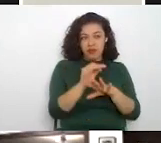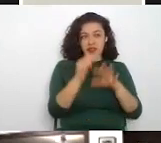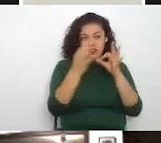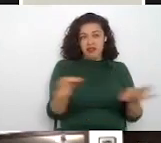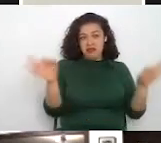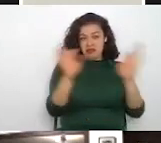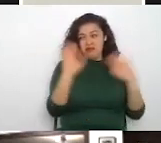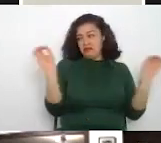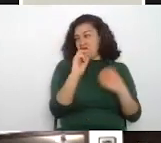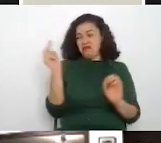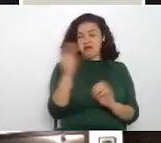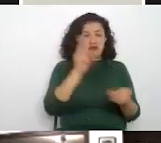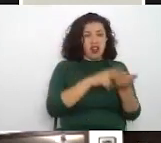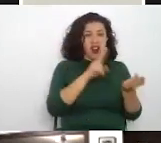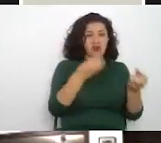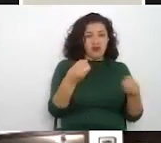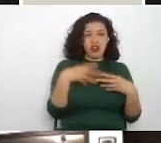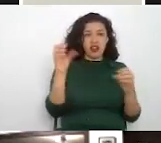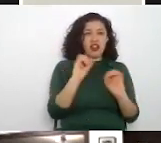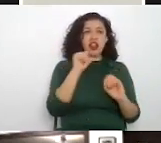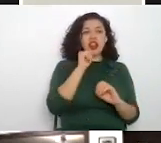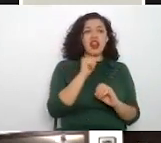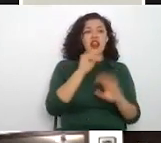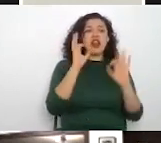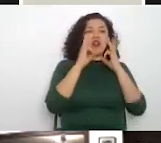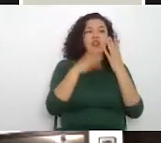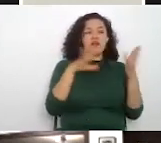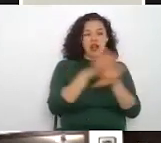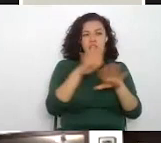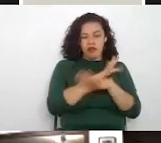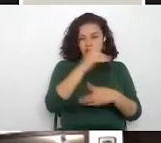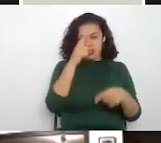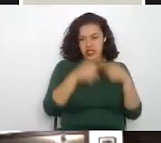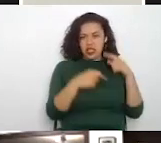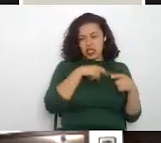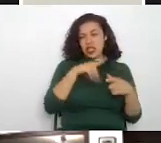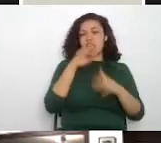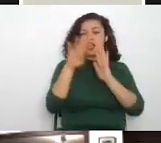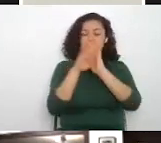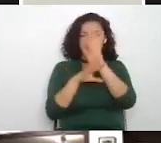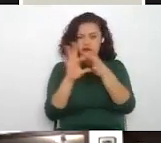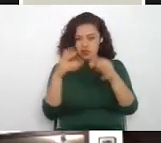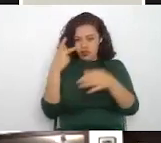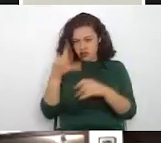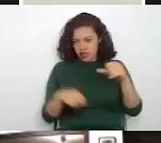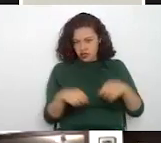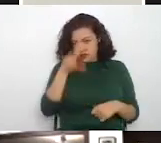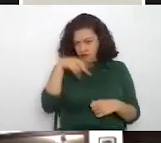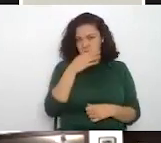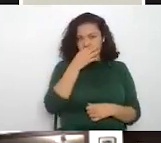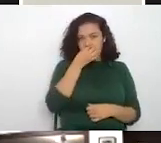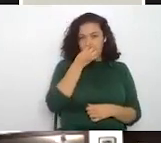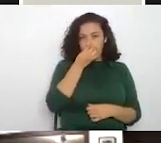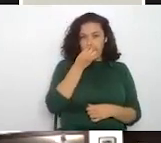no nos aporta valor, podemos modificar el formato y quitarla, pero bueno, en el procedimiento esa sería la actividad, ¿verdad?